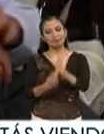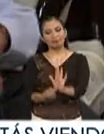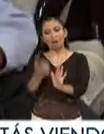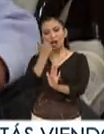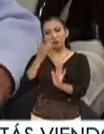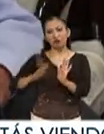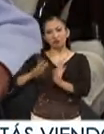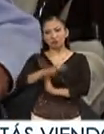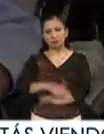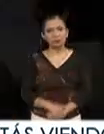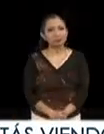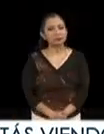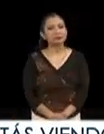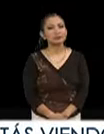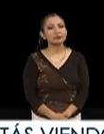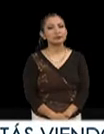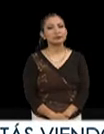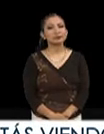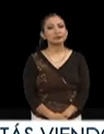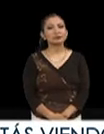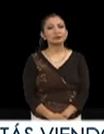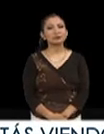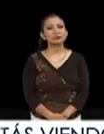llevar a los alumnos, ¿no?